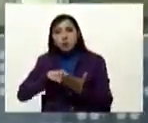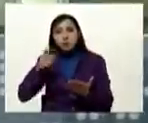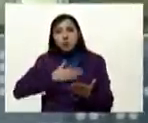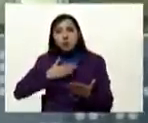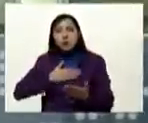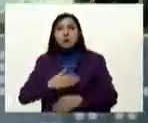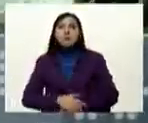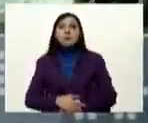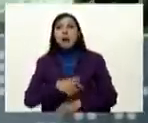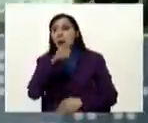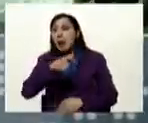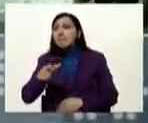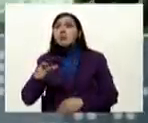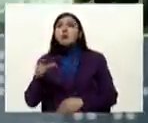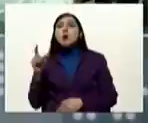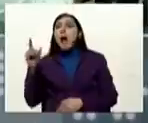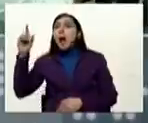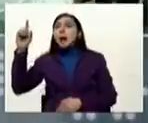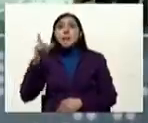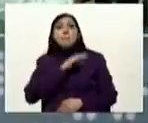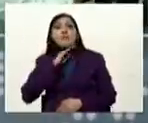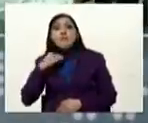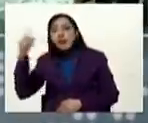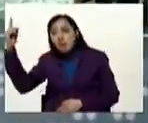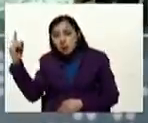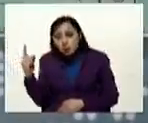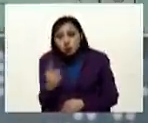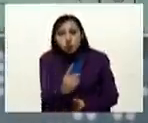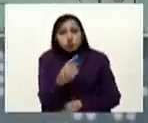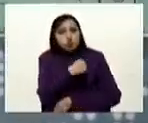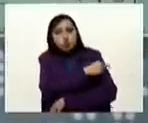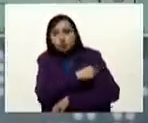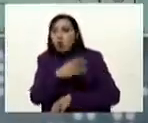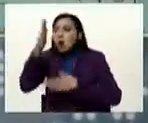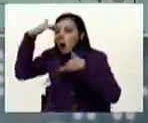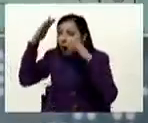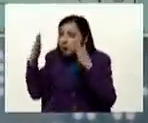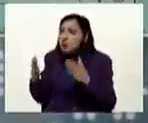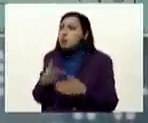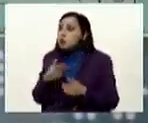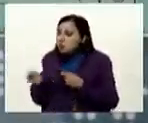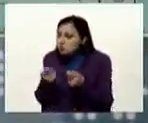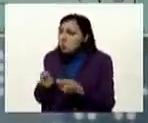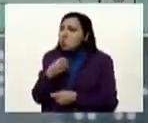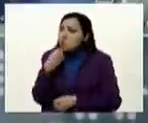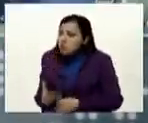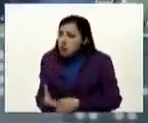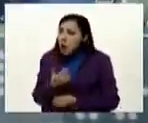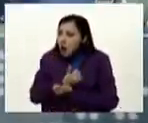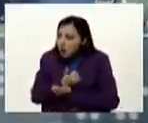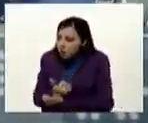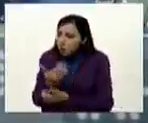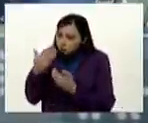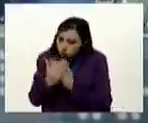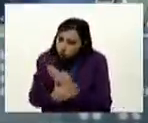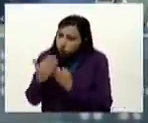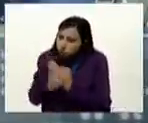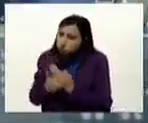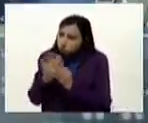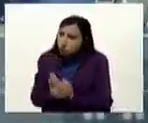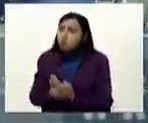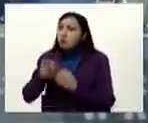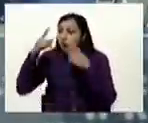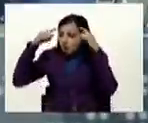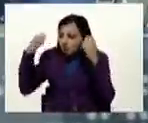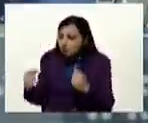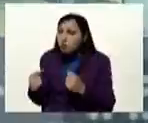que entra en una sala es atendido con amor y con la mayor dedicación,